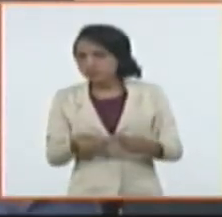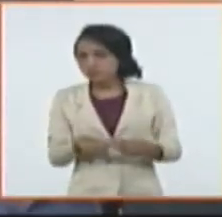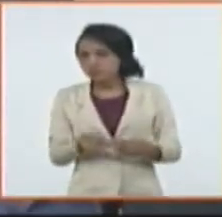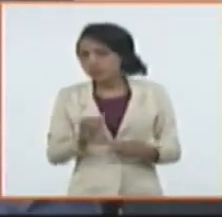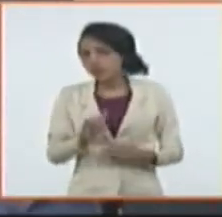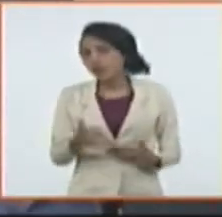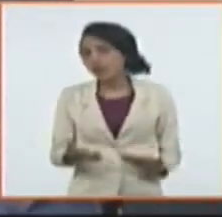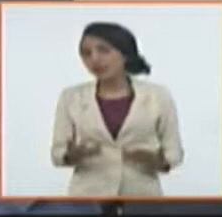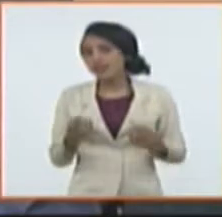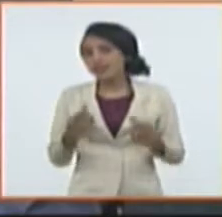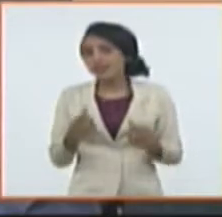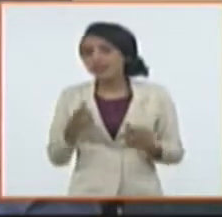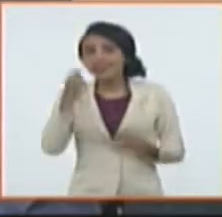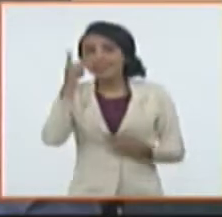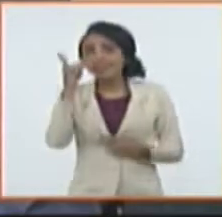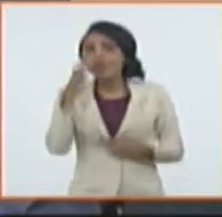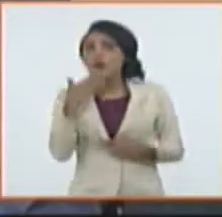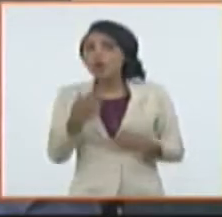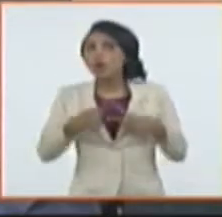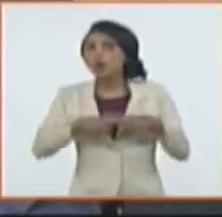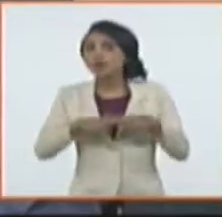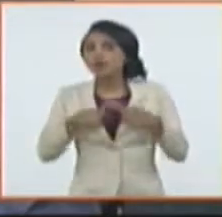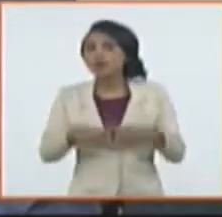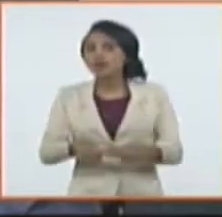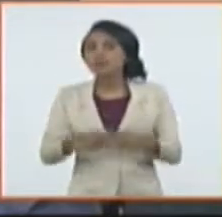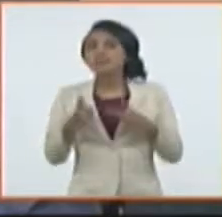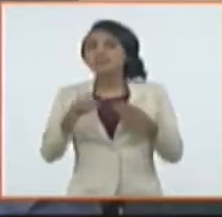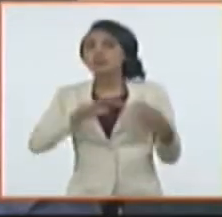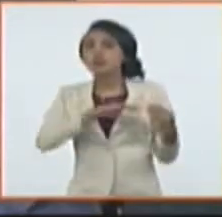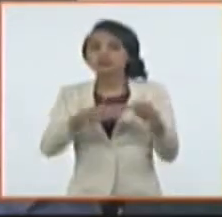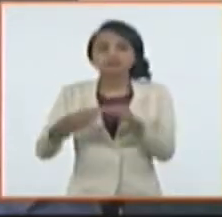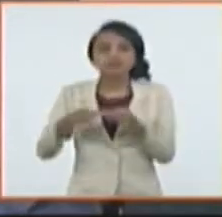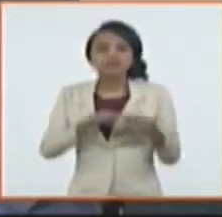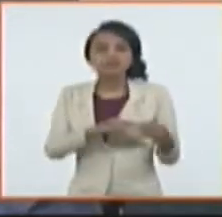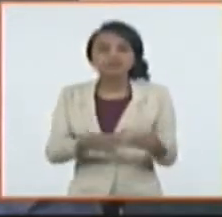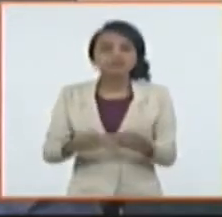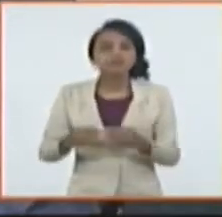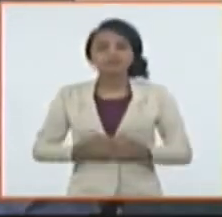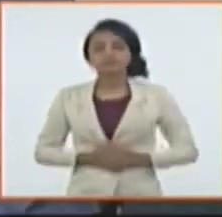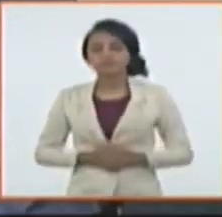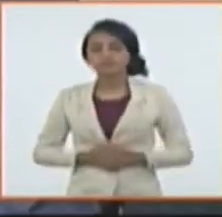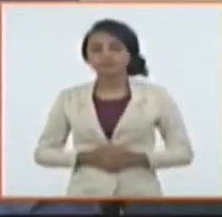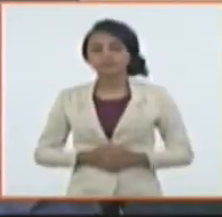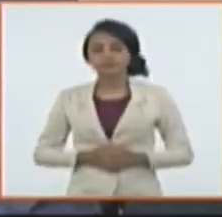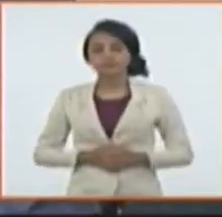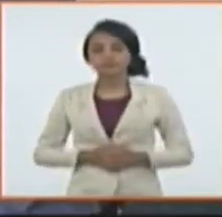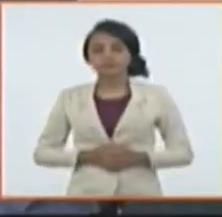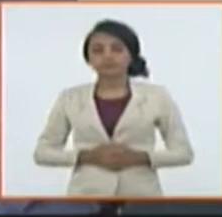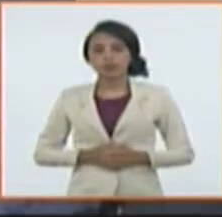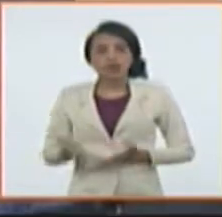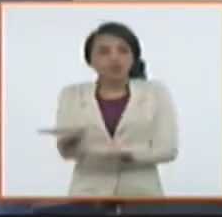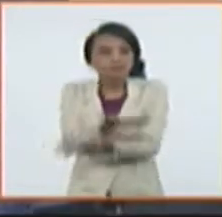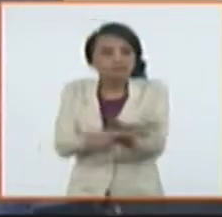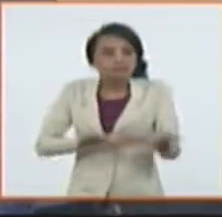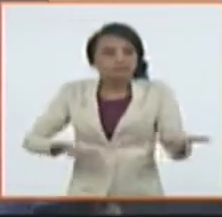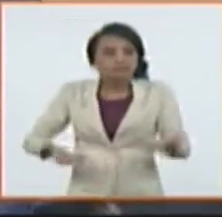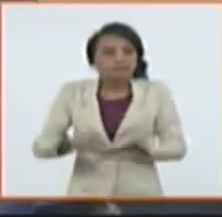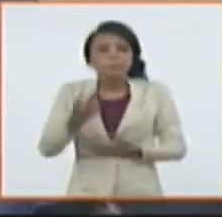problemas. Pero hace falta un debate colectivo para potenciar las luces, para argumentarlas, para socializarlas, para convencer, para